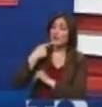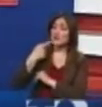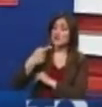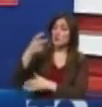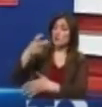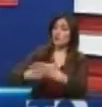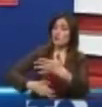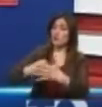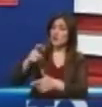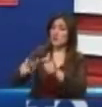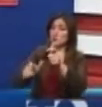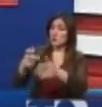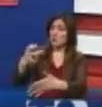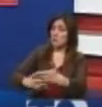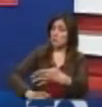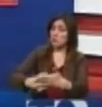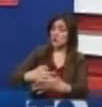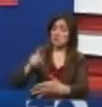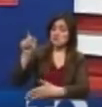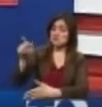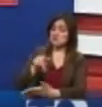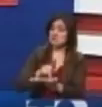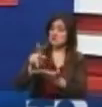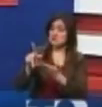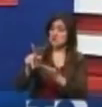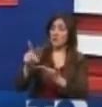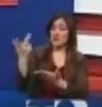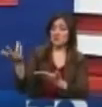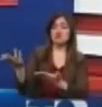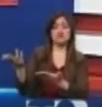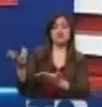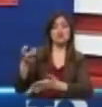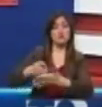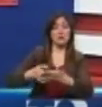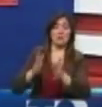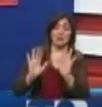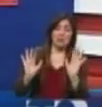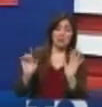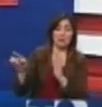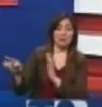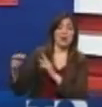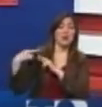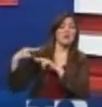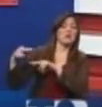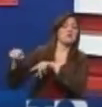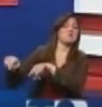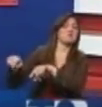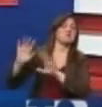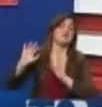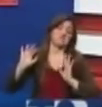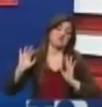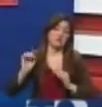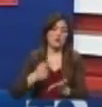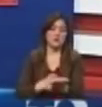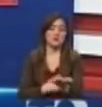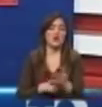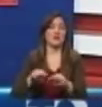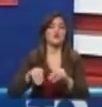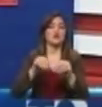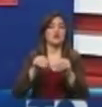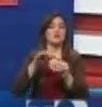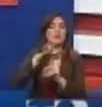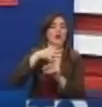Contraloría y deja en manos de los glosados el reembolso de los 41 millones de dólares pagados en exceso por los lotes del